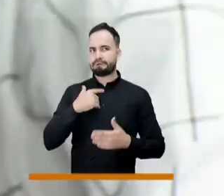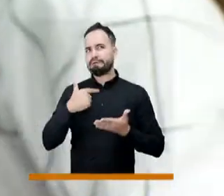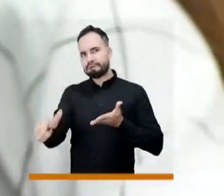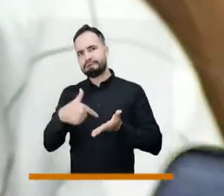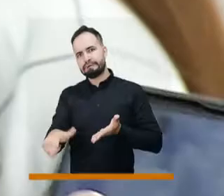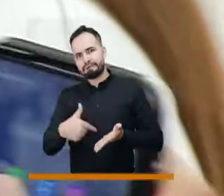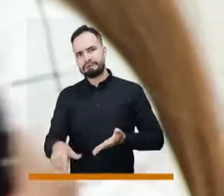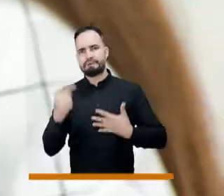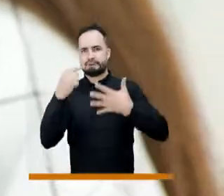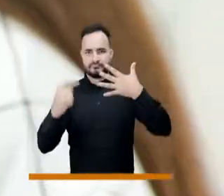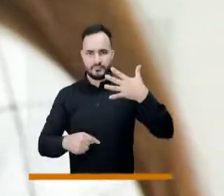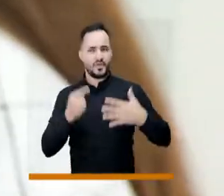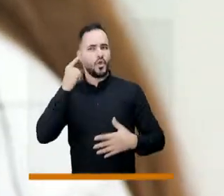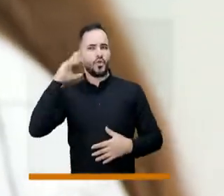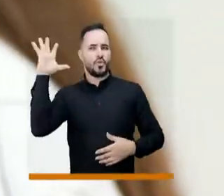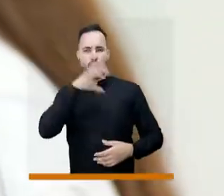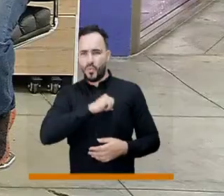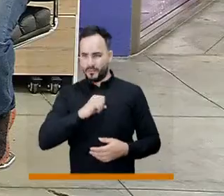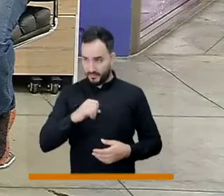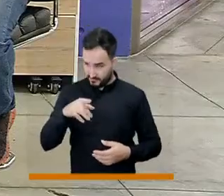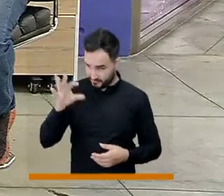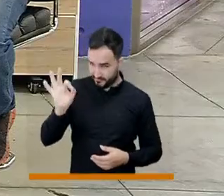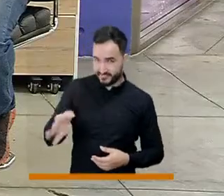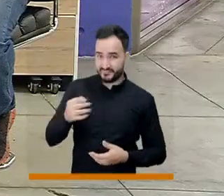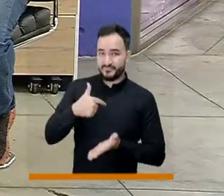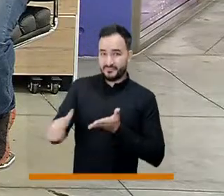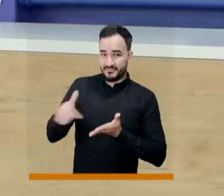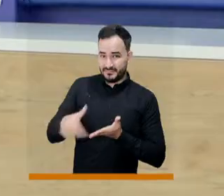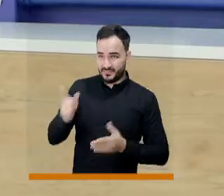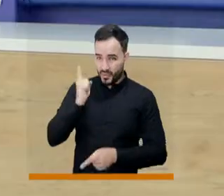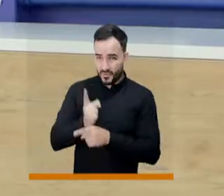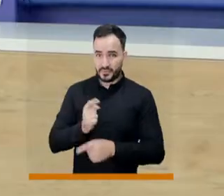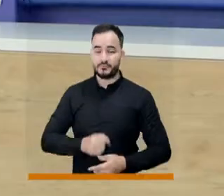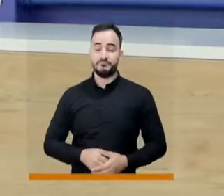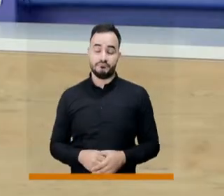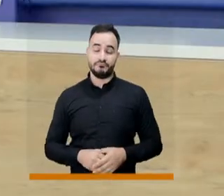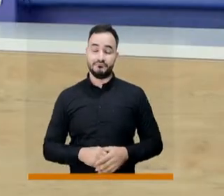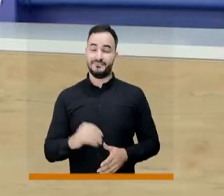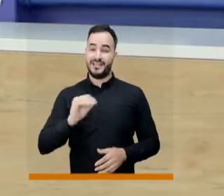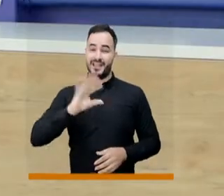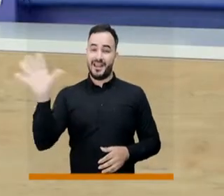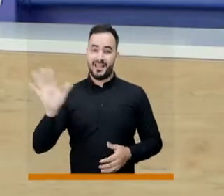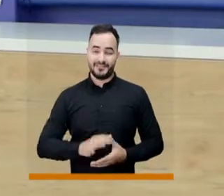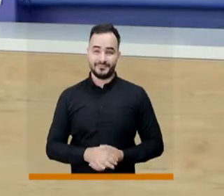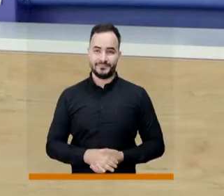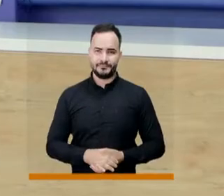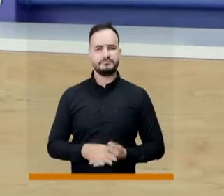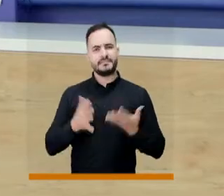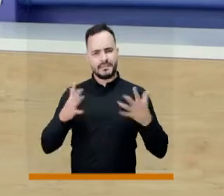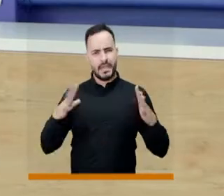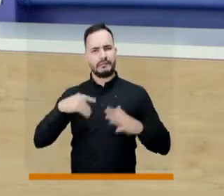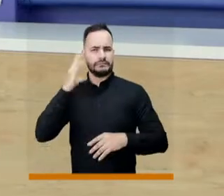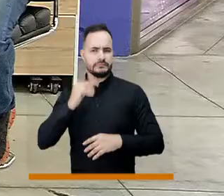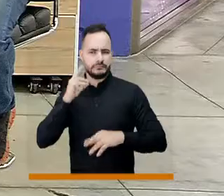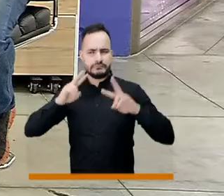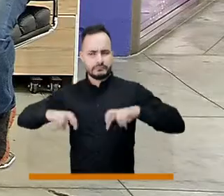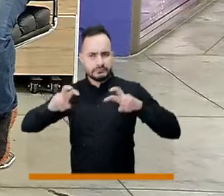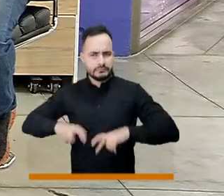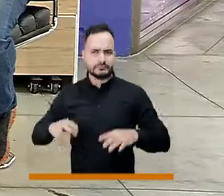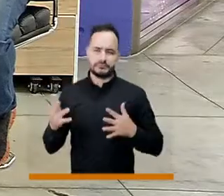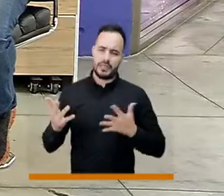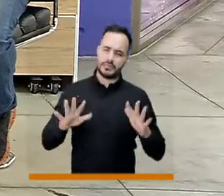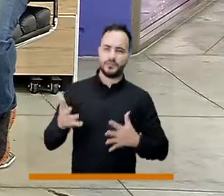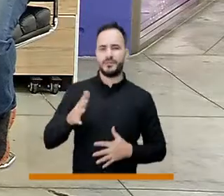habían mencionado el tema de los costos ocultos cuando se quiere acceder, digamos, a este tipo de infraestructura. Por